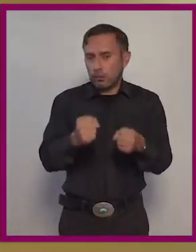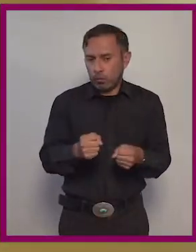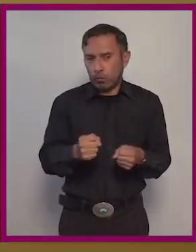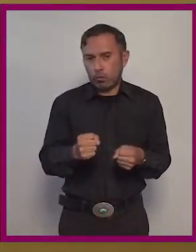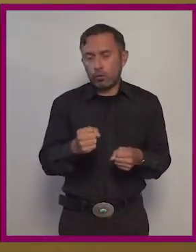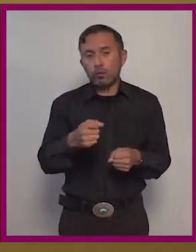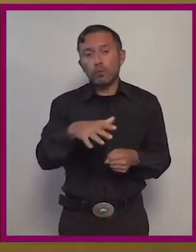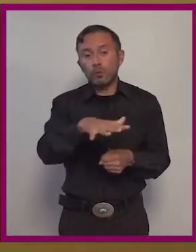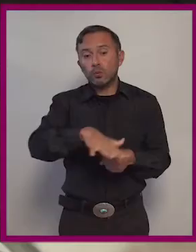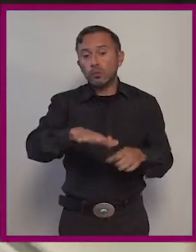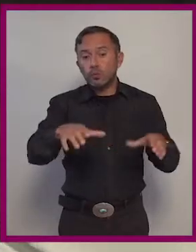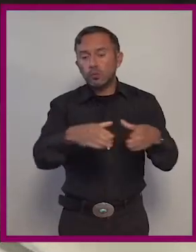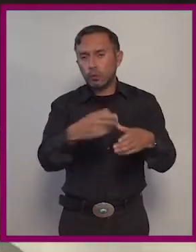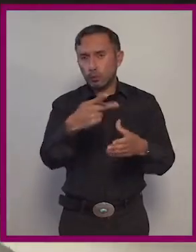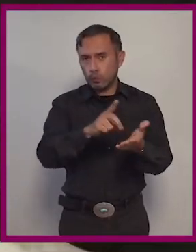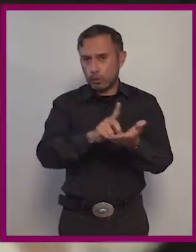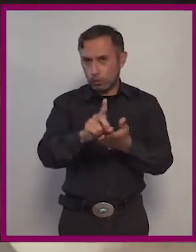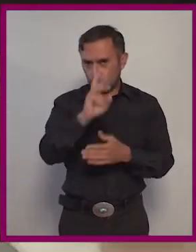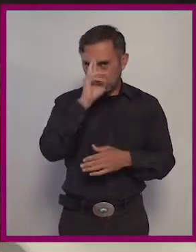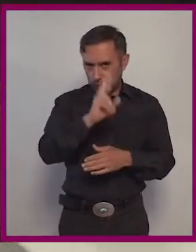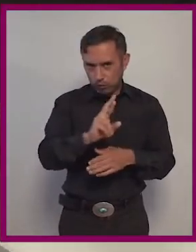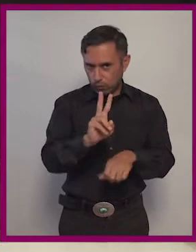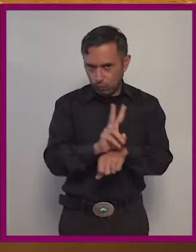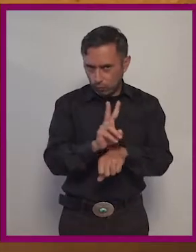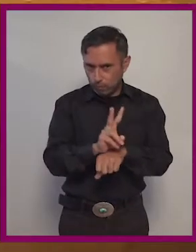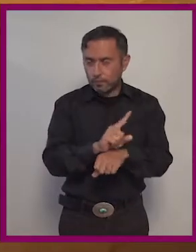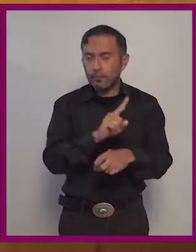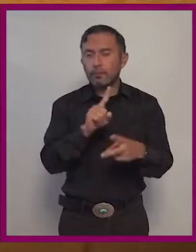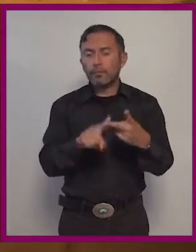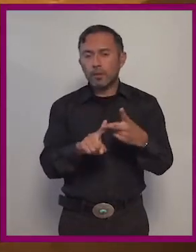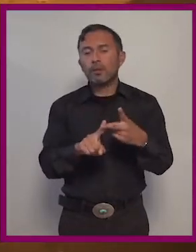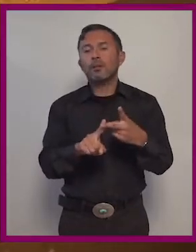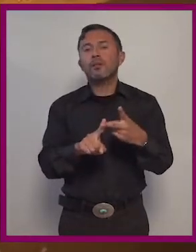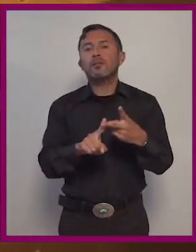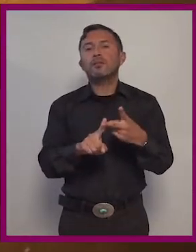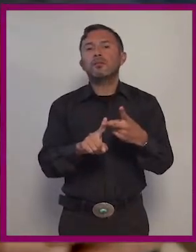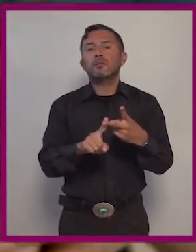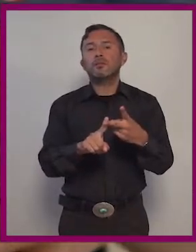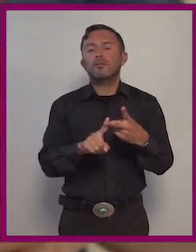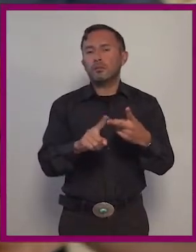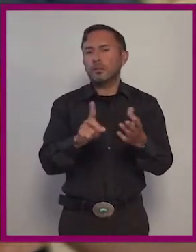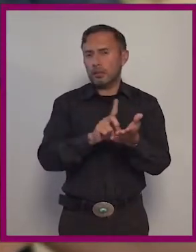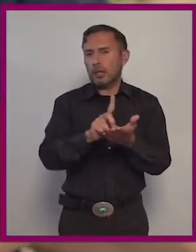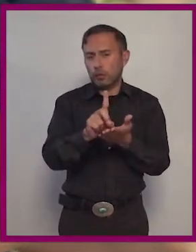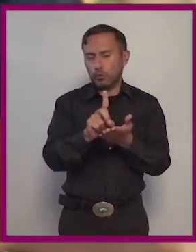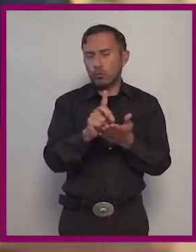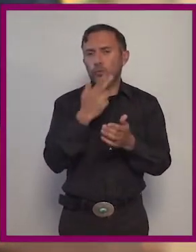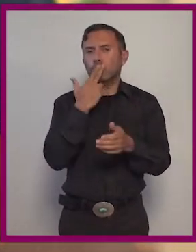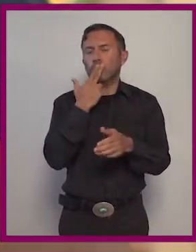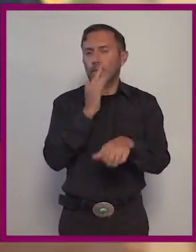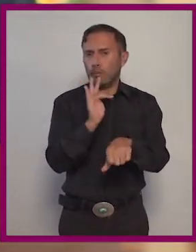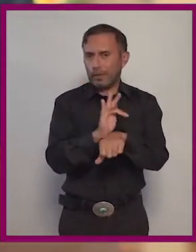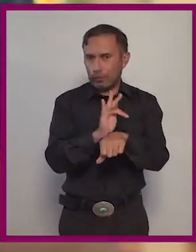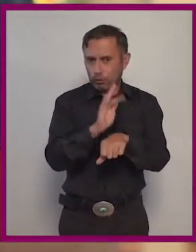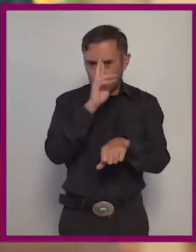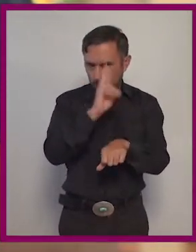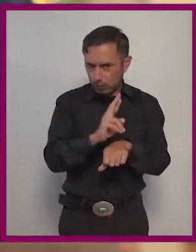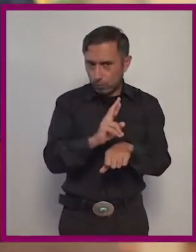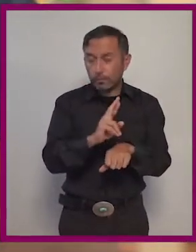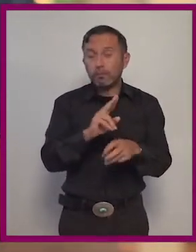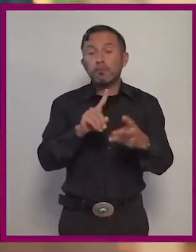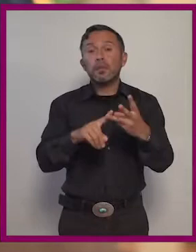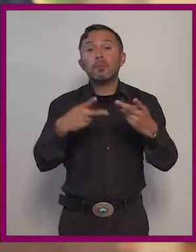protección a estos derechos, promover, digamos, la protección y el respeto a los derechos y sancionar a